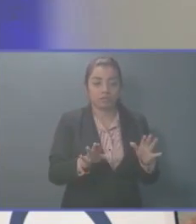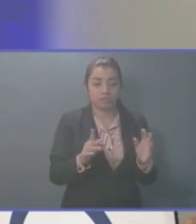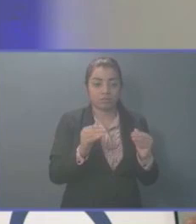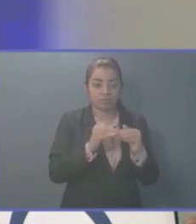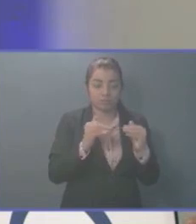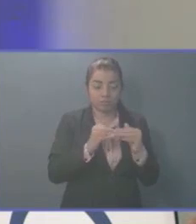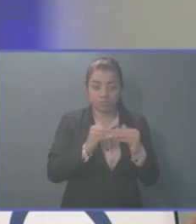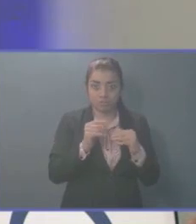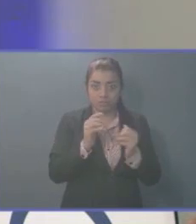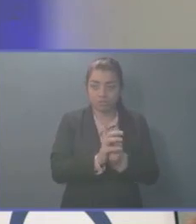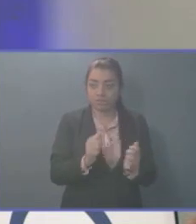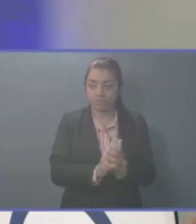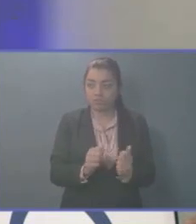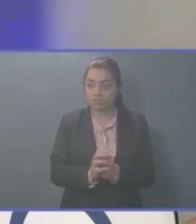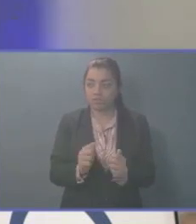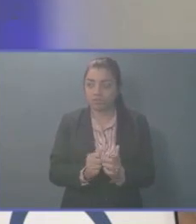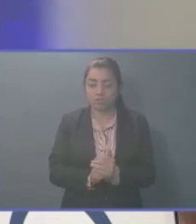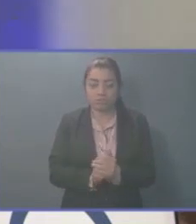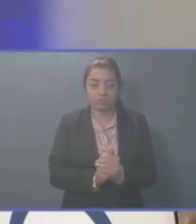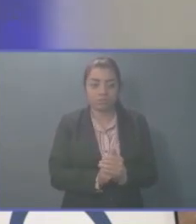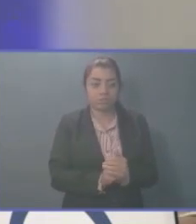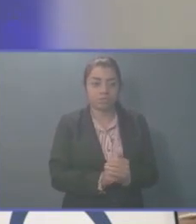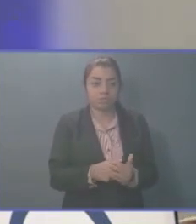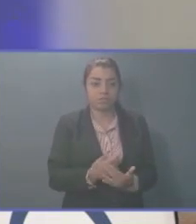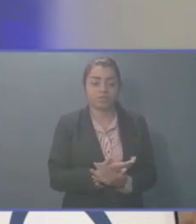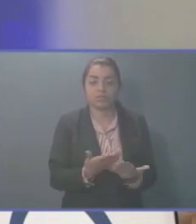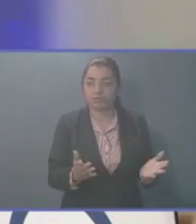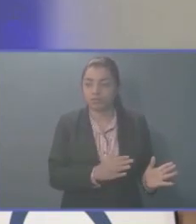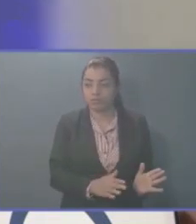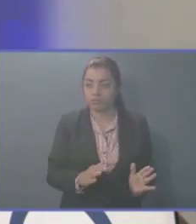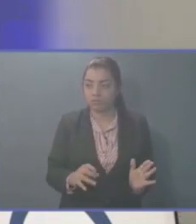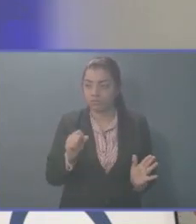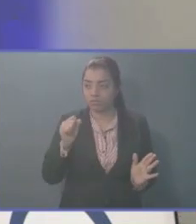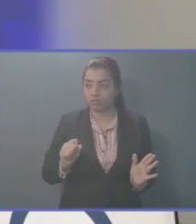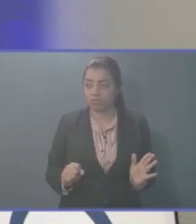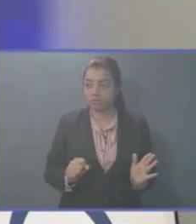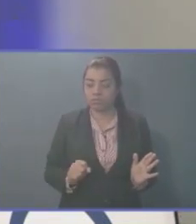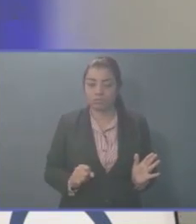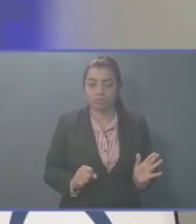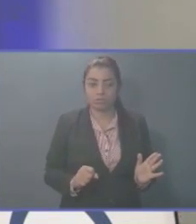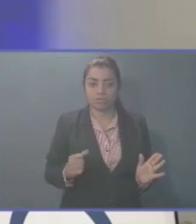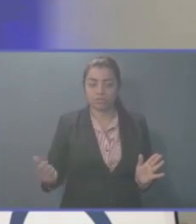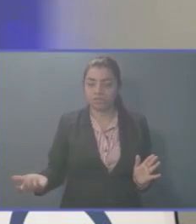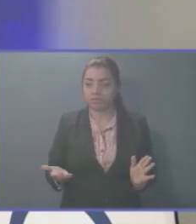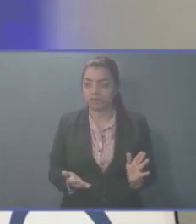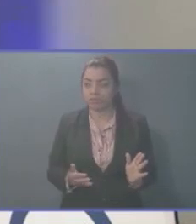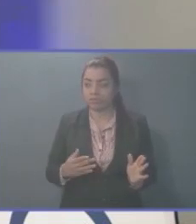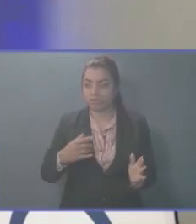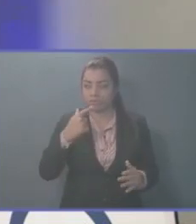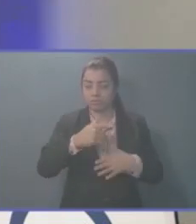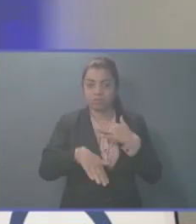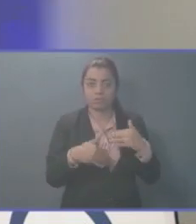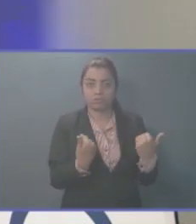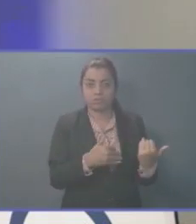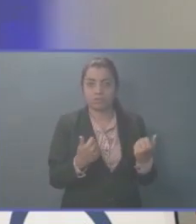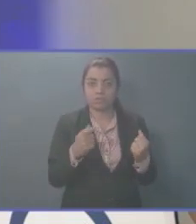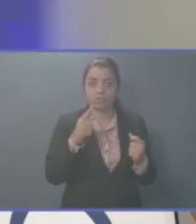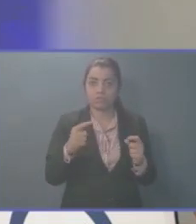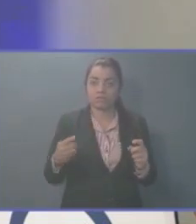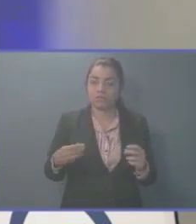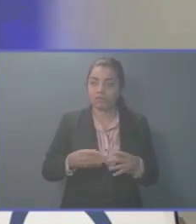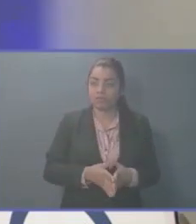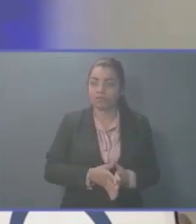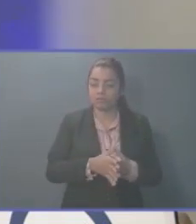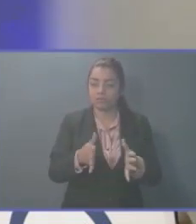no existía el problema. Entonces que no vengan a decir que es justificable ahora que se esté incorporando en